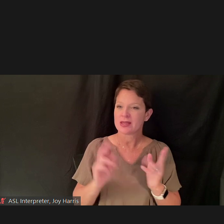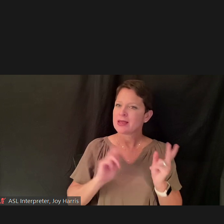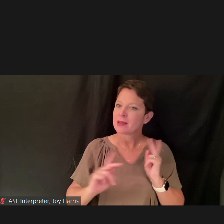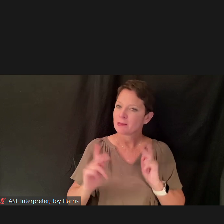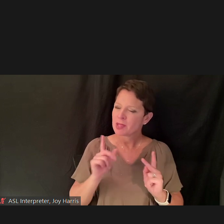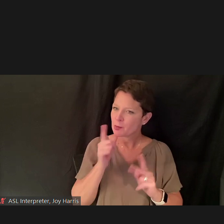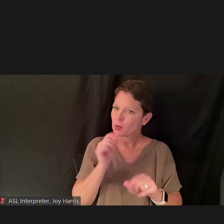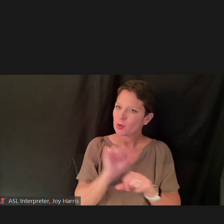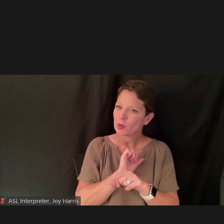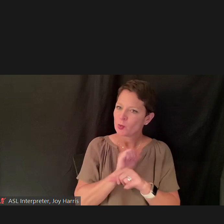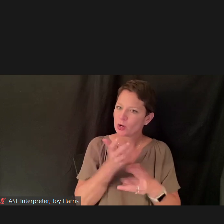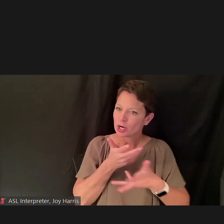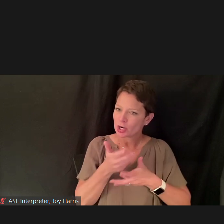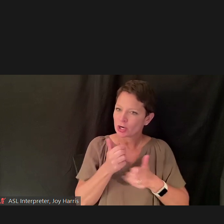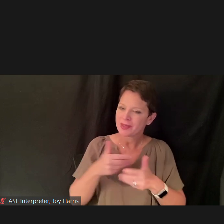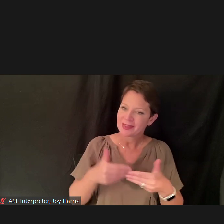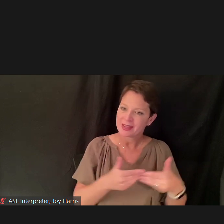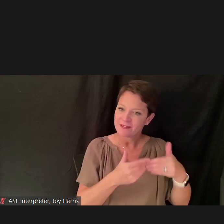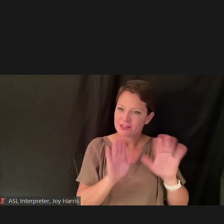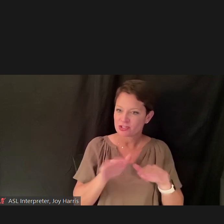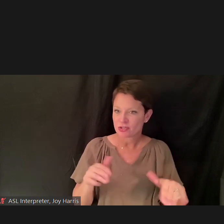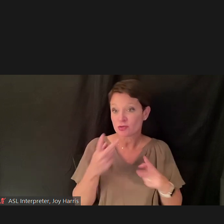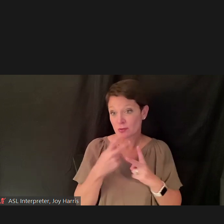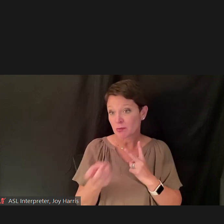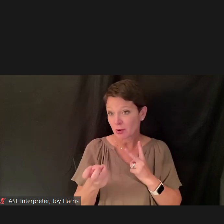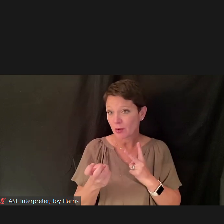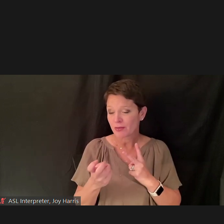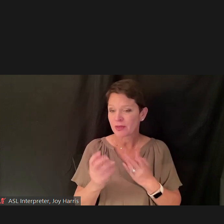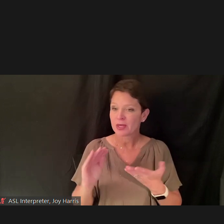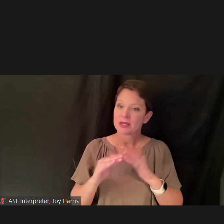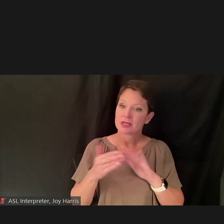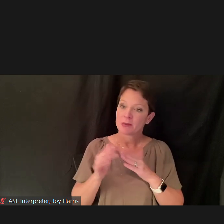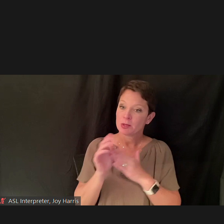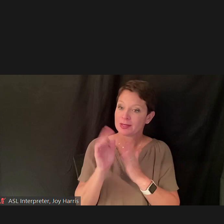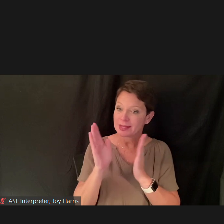líderes comunitarios, personas que trabajan con niños